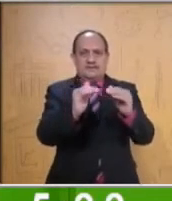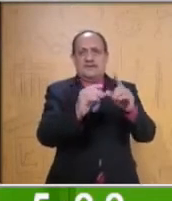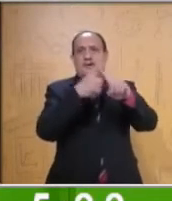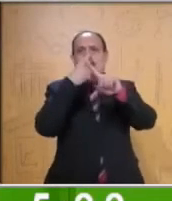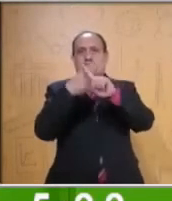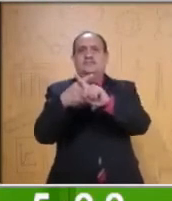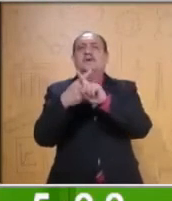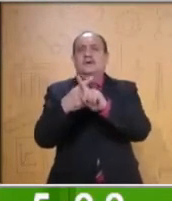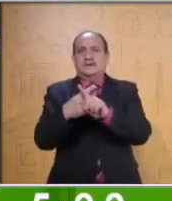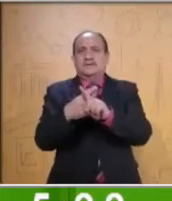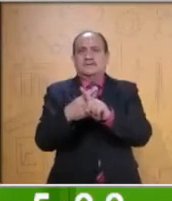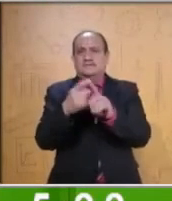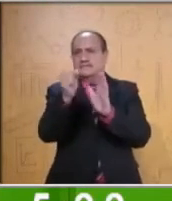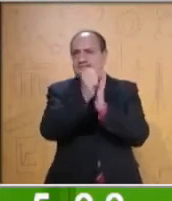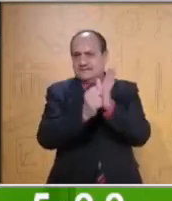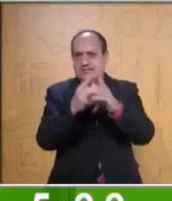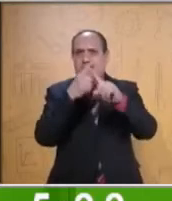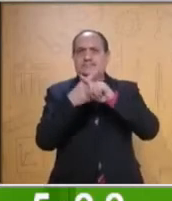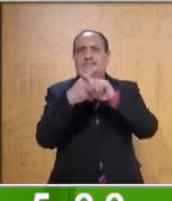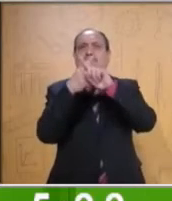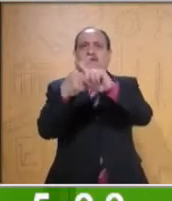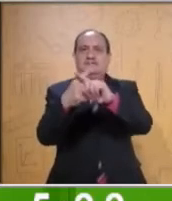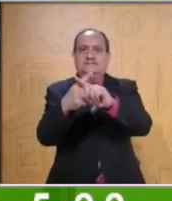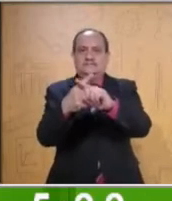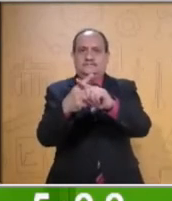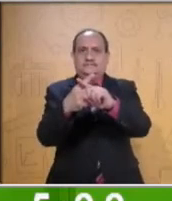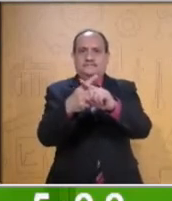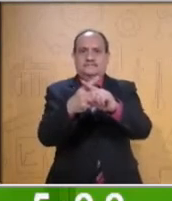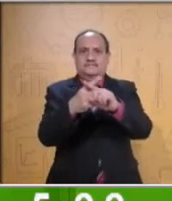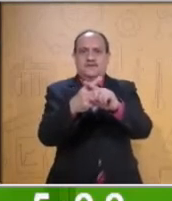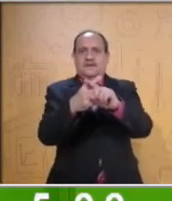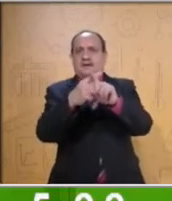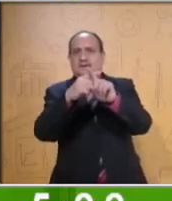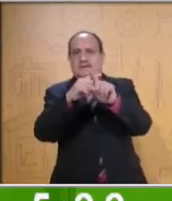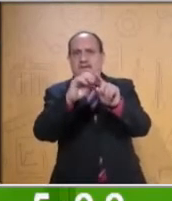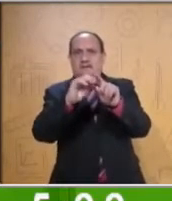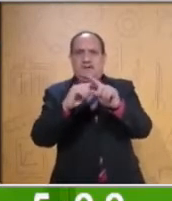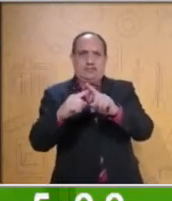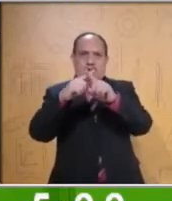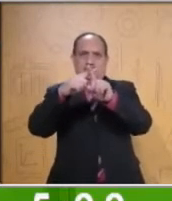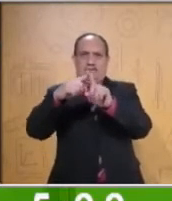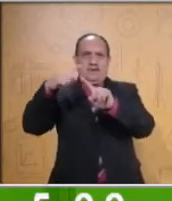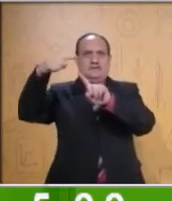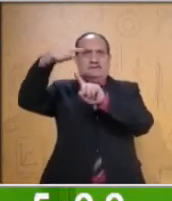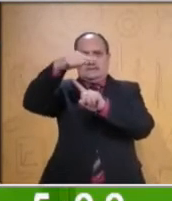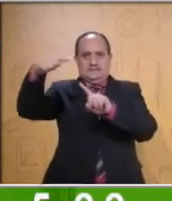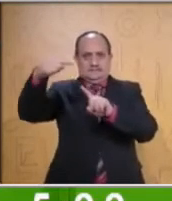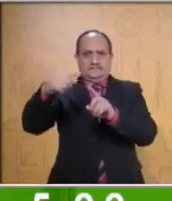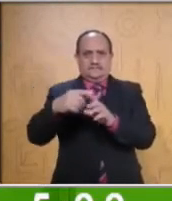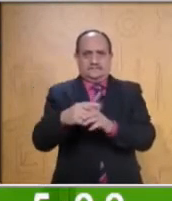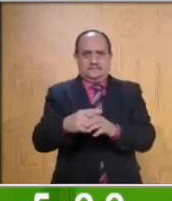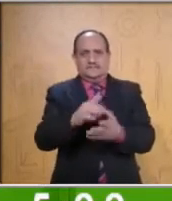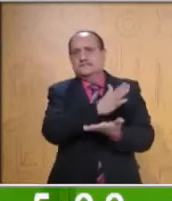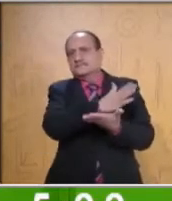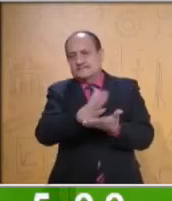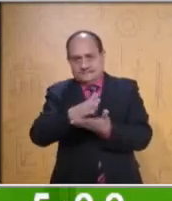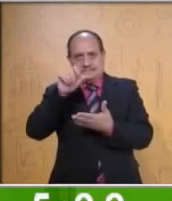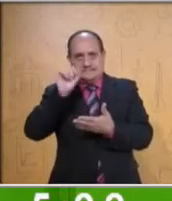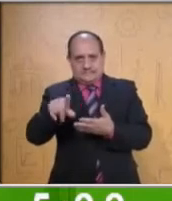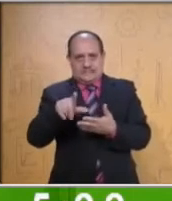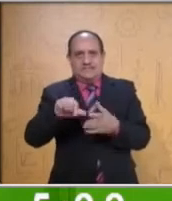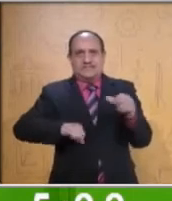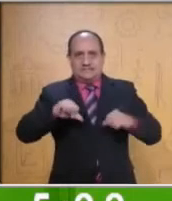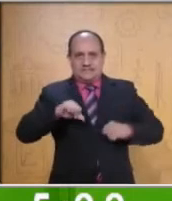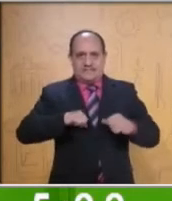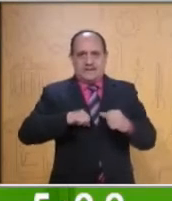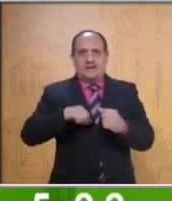mayúscula o una X mayúscula con una barra en la parte superior. Además, vamos a trabajar